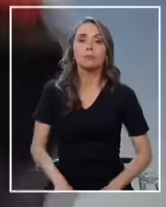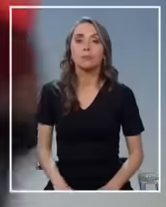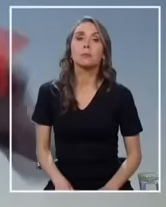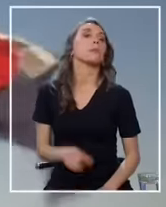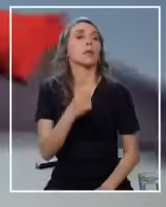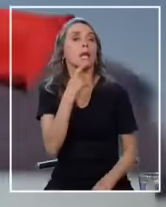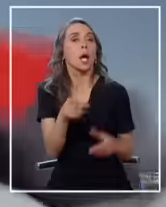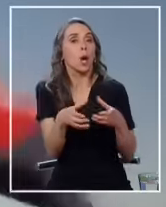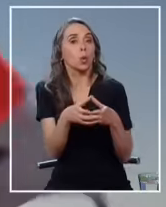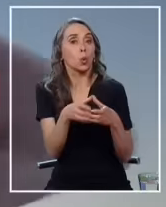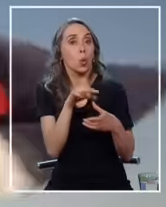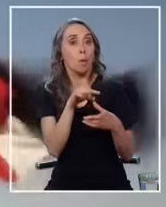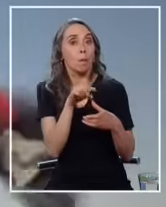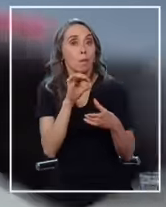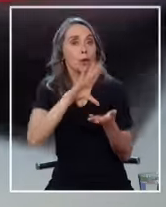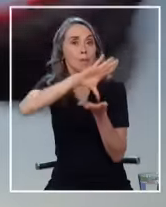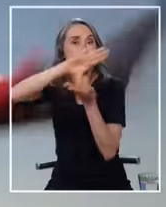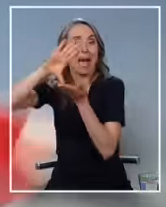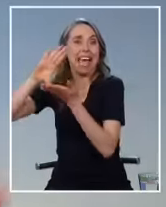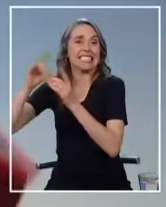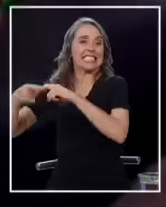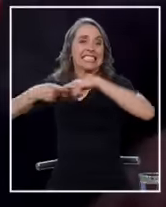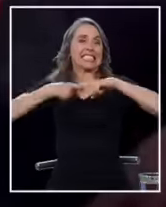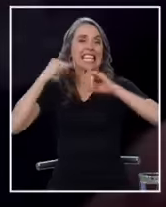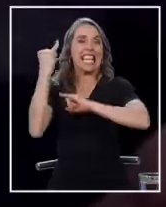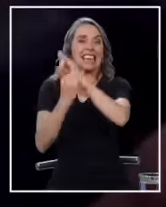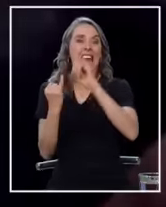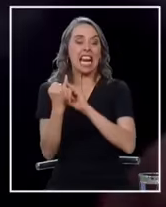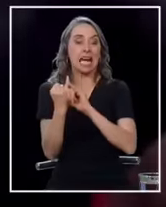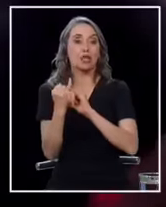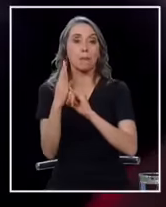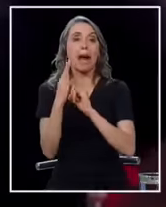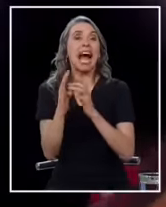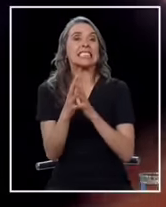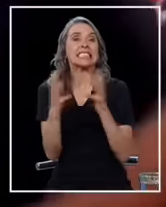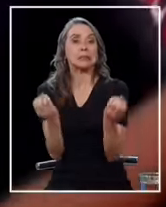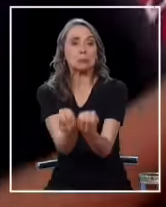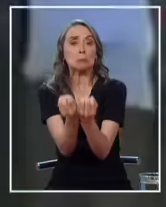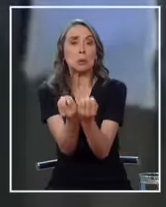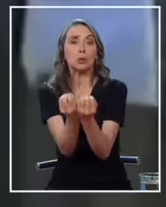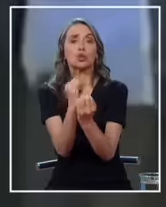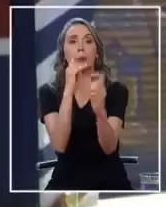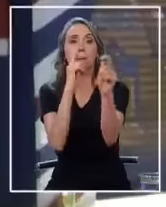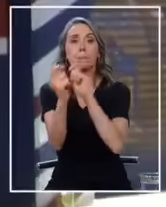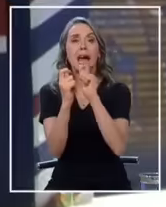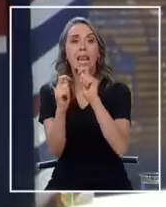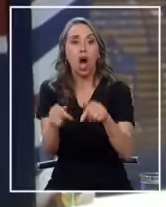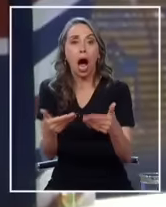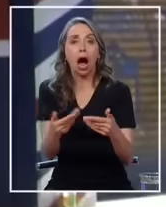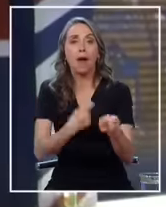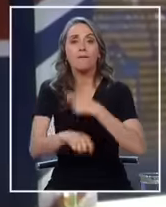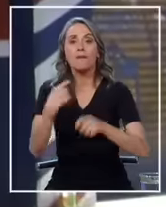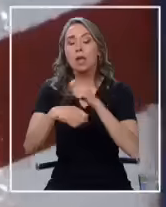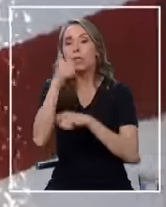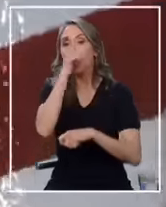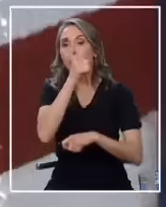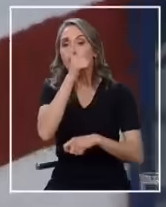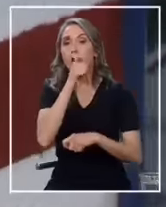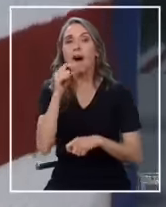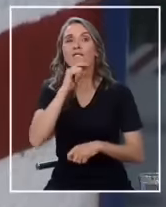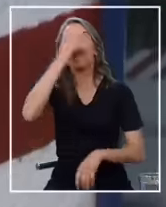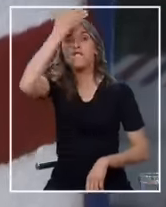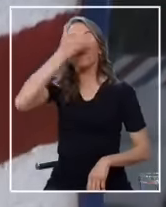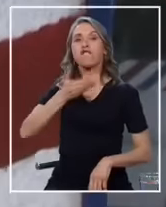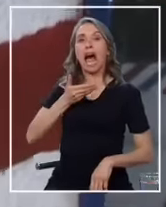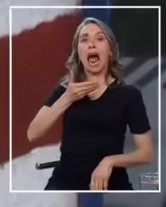Son una de las bandas internacionales más grandes y peligrosas en la actualidad. Se dedican al tráfico de drogas, usan fachadas